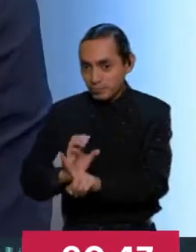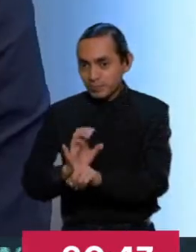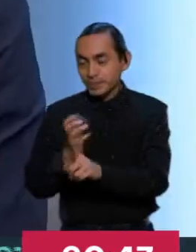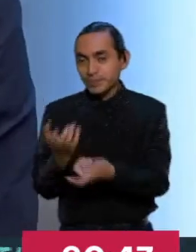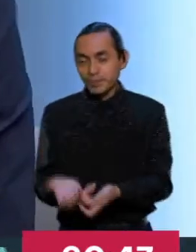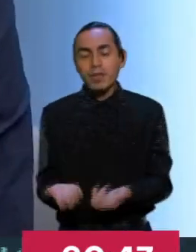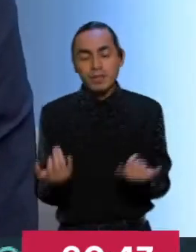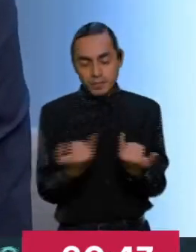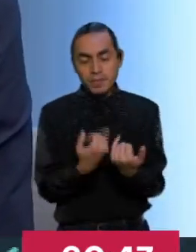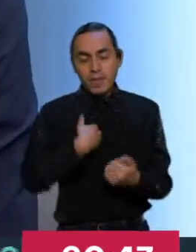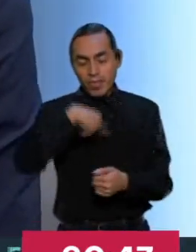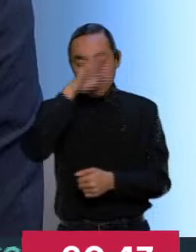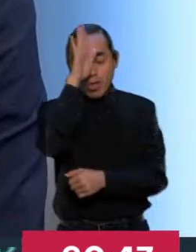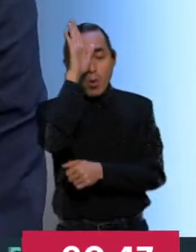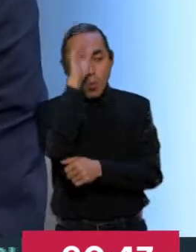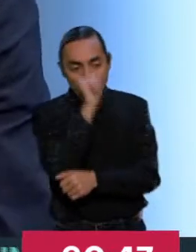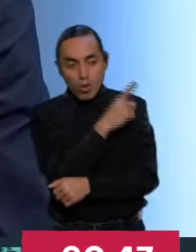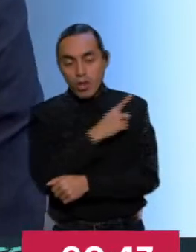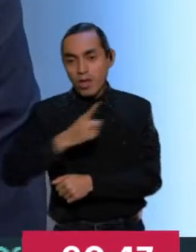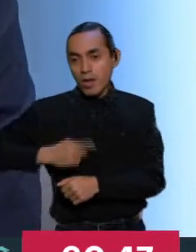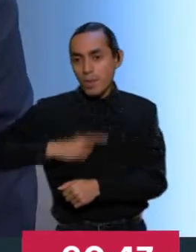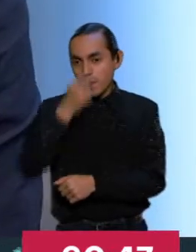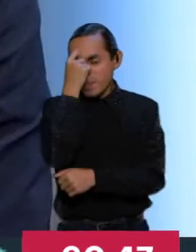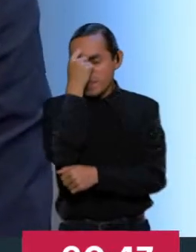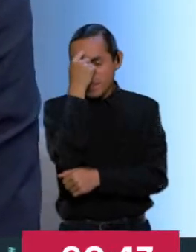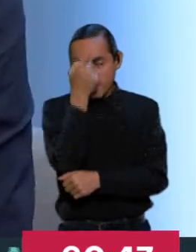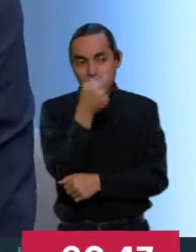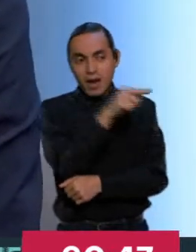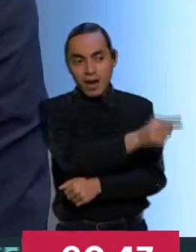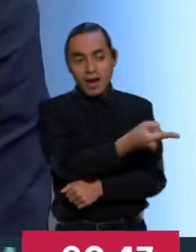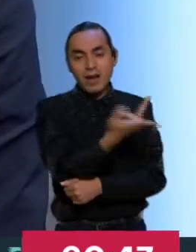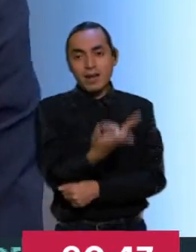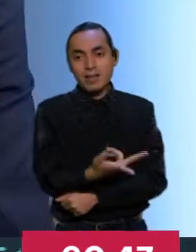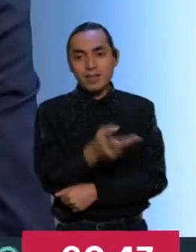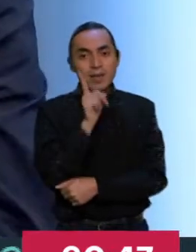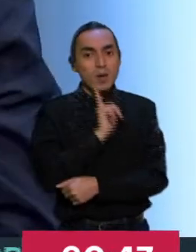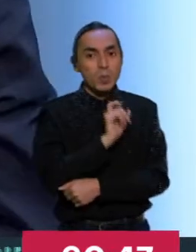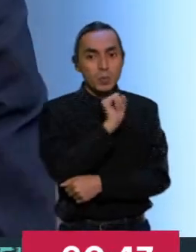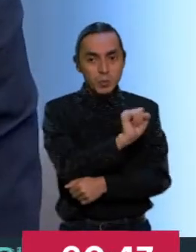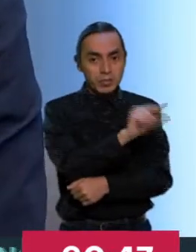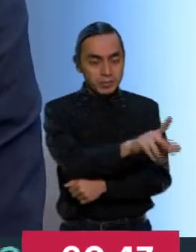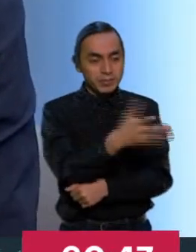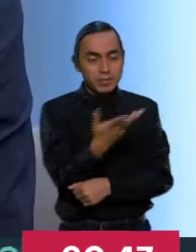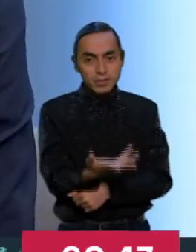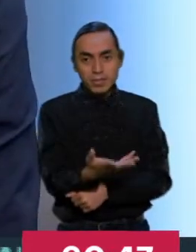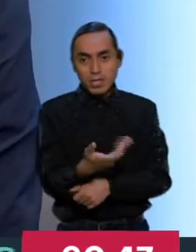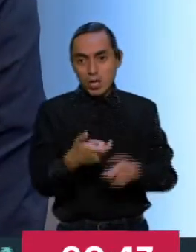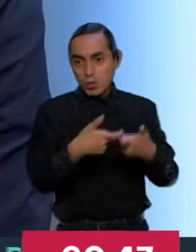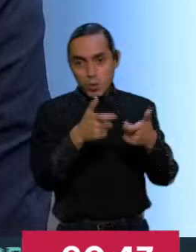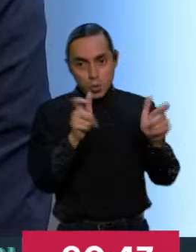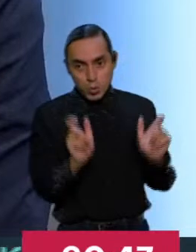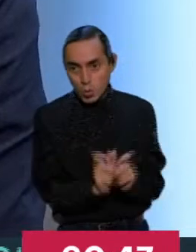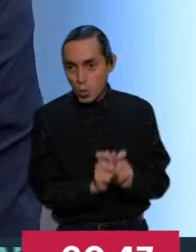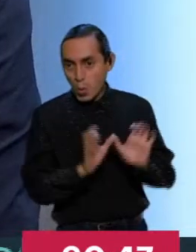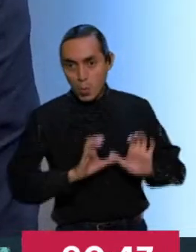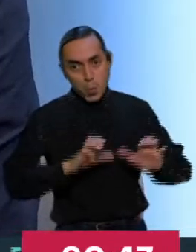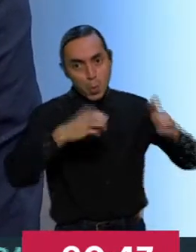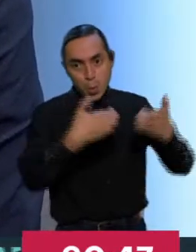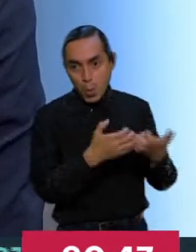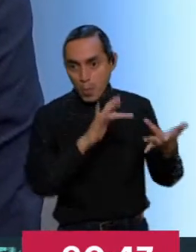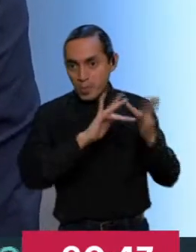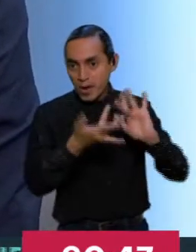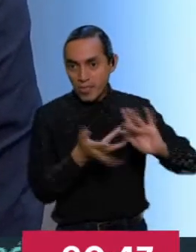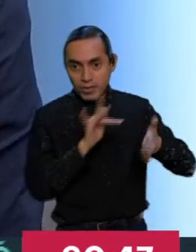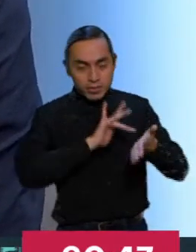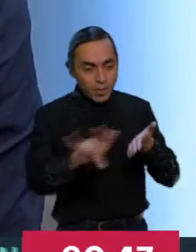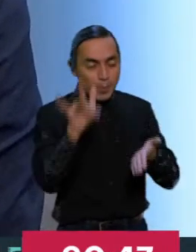Sí, yo creo que lo que se tiene que es crear, dicen las colegas feministas, tribus, digámosle comunidades, redes de apoyo, y